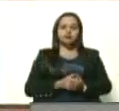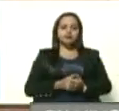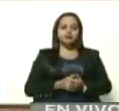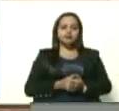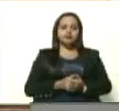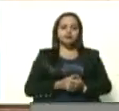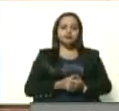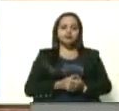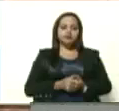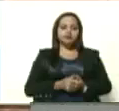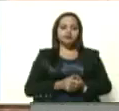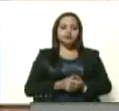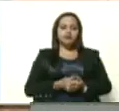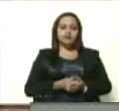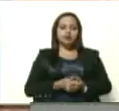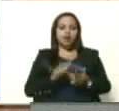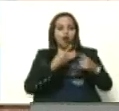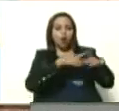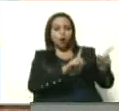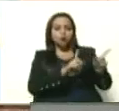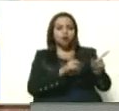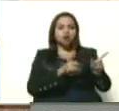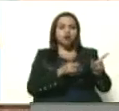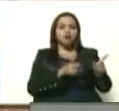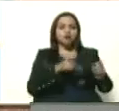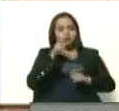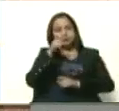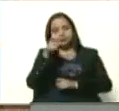Alba Espinosa, procuradora del estado.